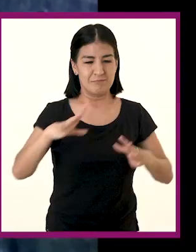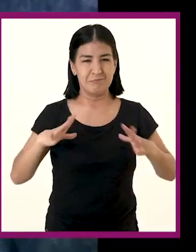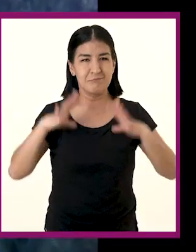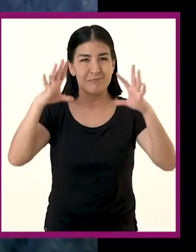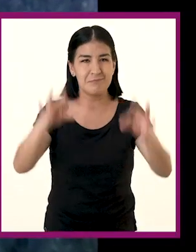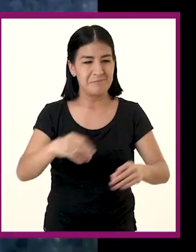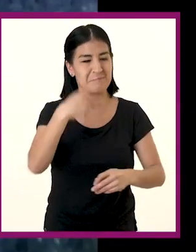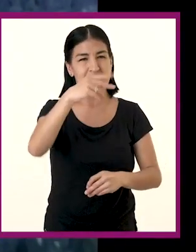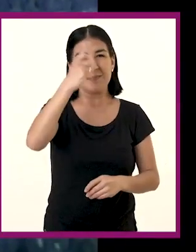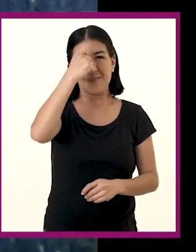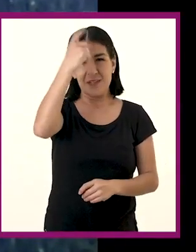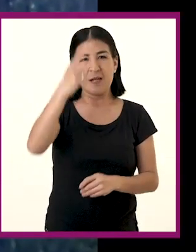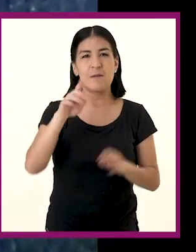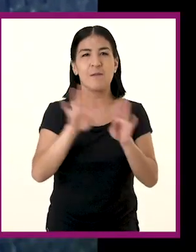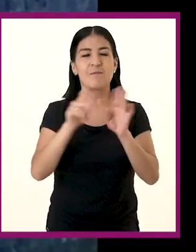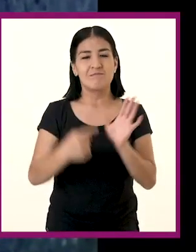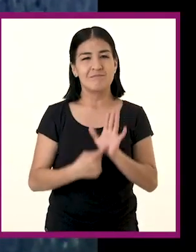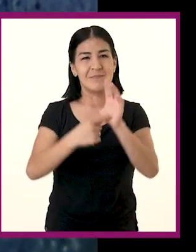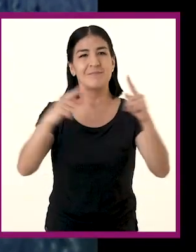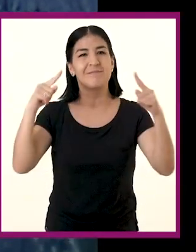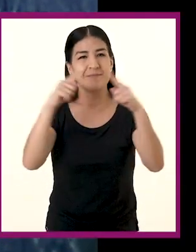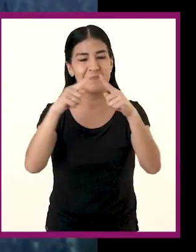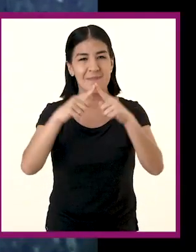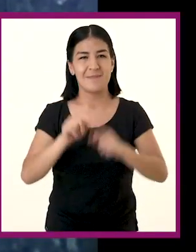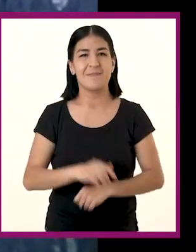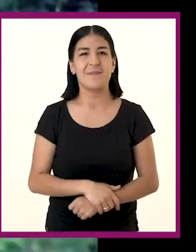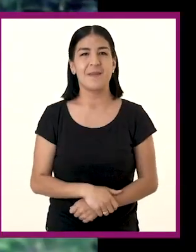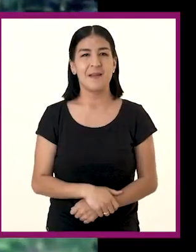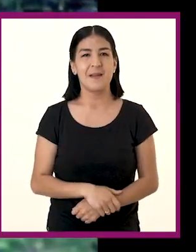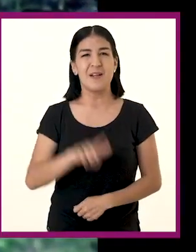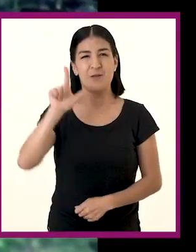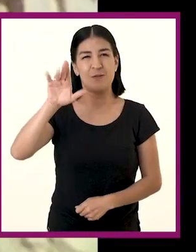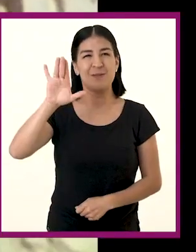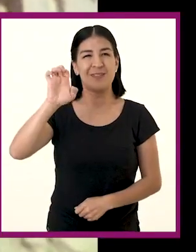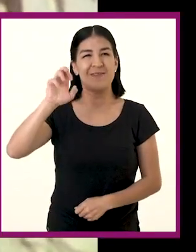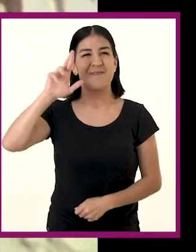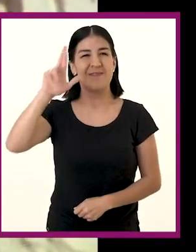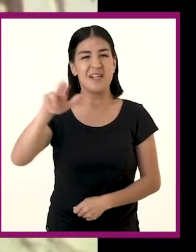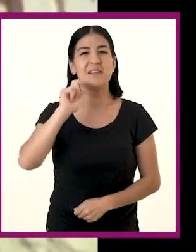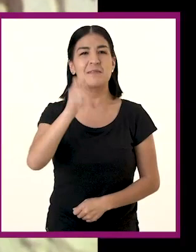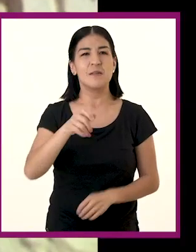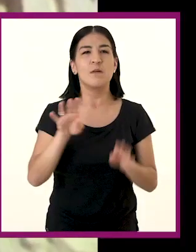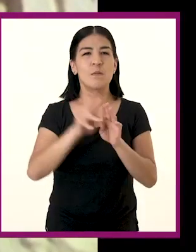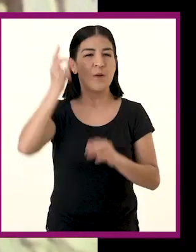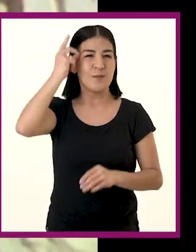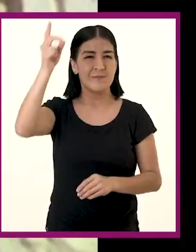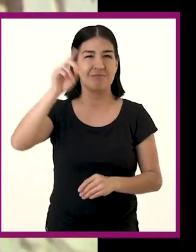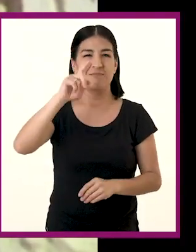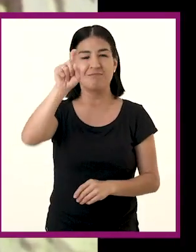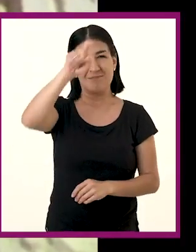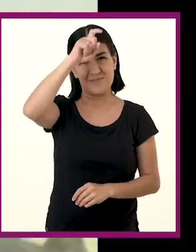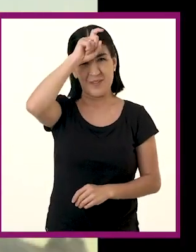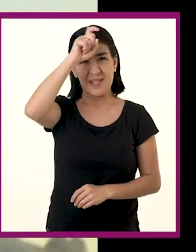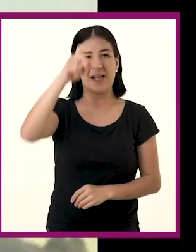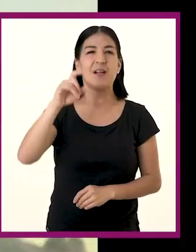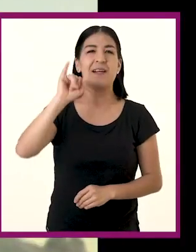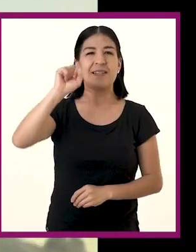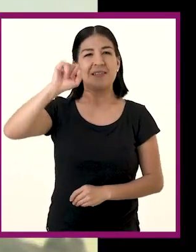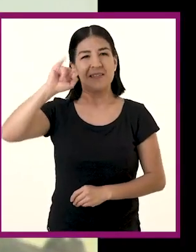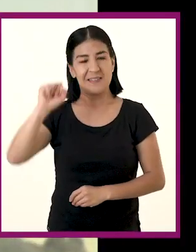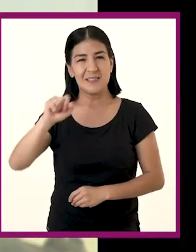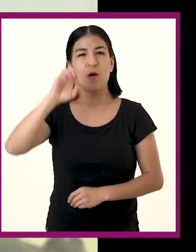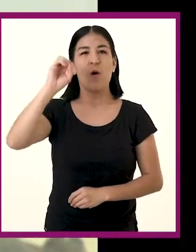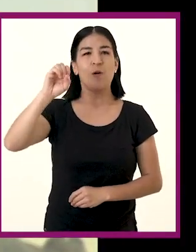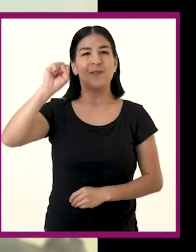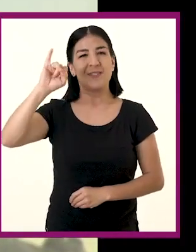de la orden fundada por él mismo, Ordo Templi Orientis. En Lucifer Rising, los dioses